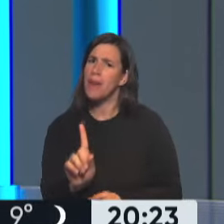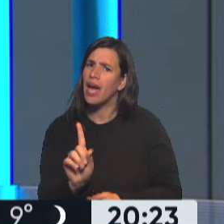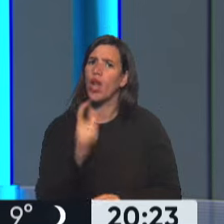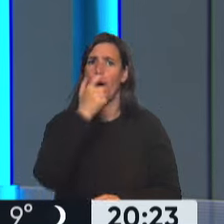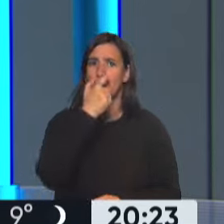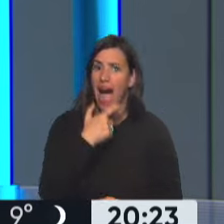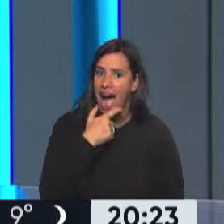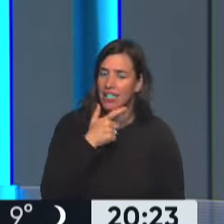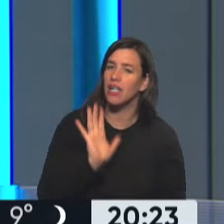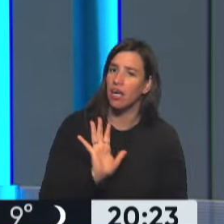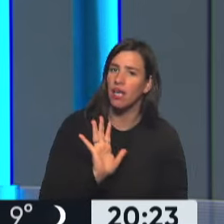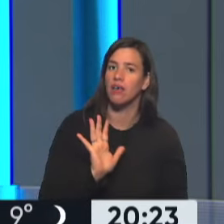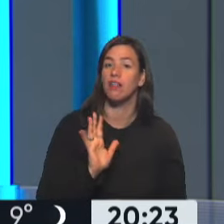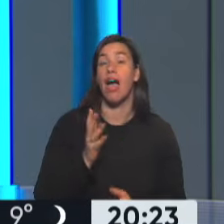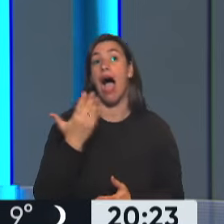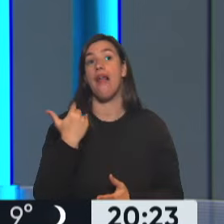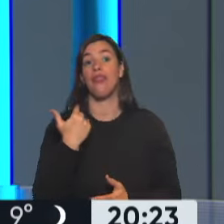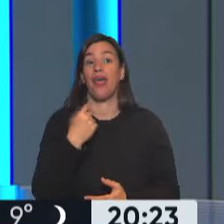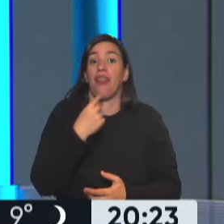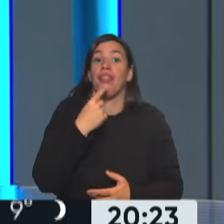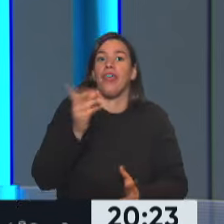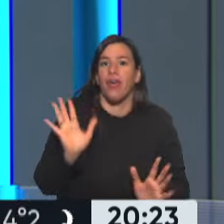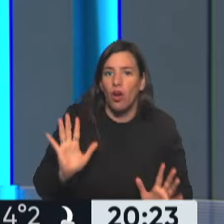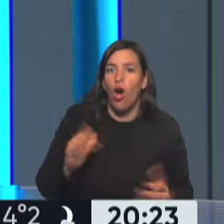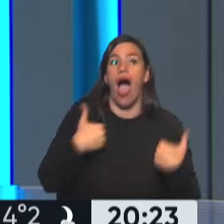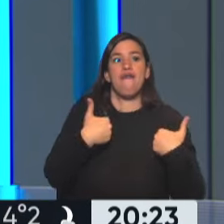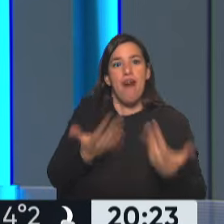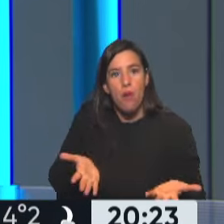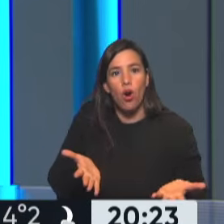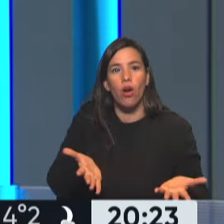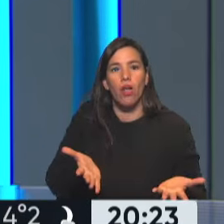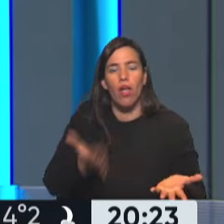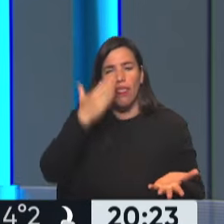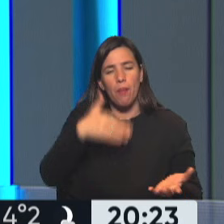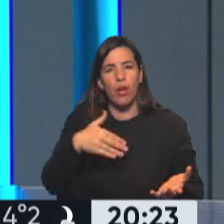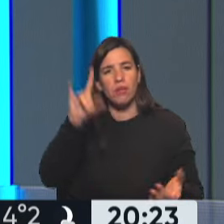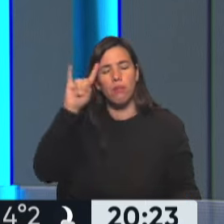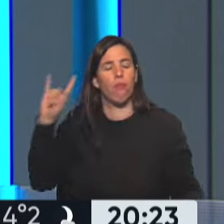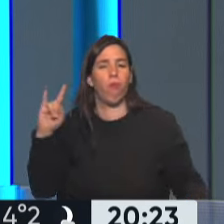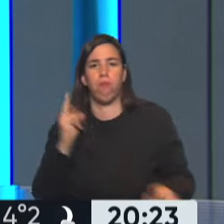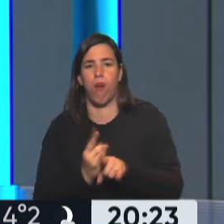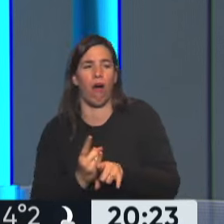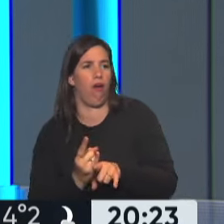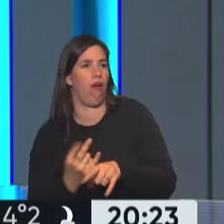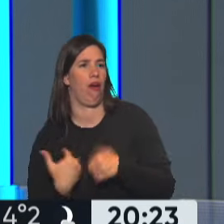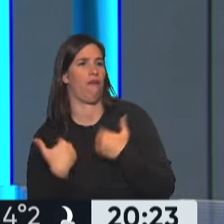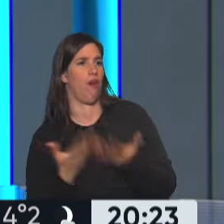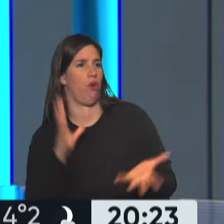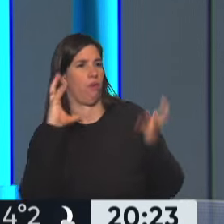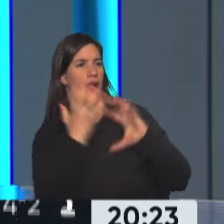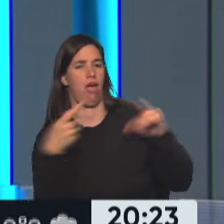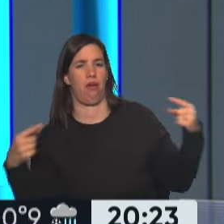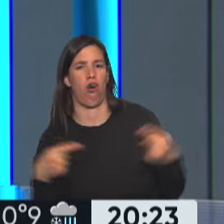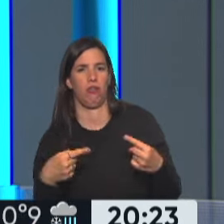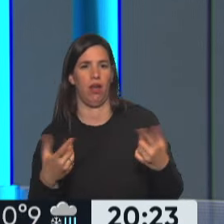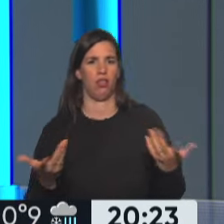supuestamente había dado Bueno una orden no como bloque de votar a favor luego dijo que apoyaba el veto del presidente Miley Entonces digamos